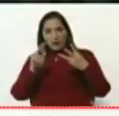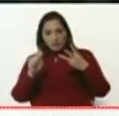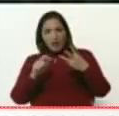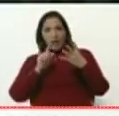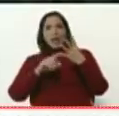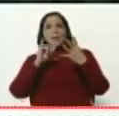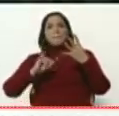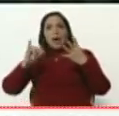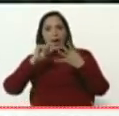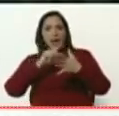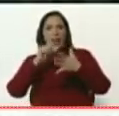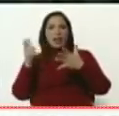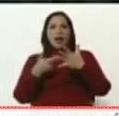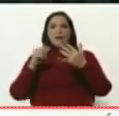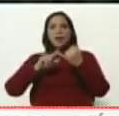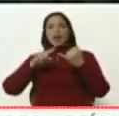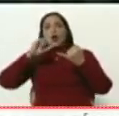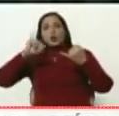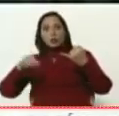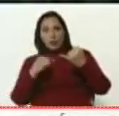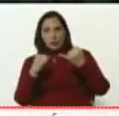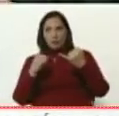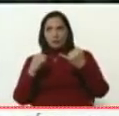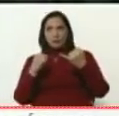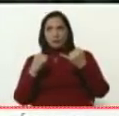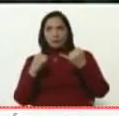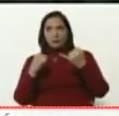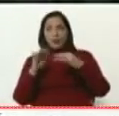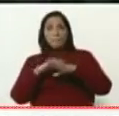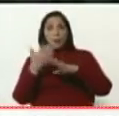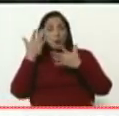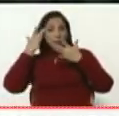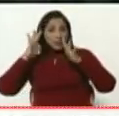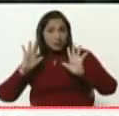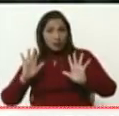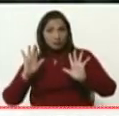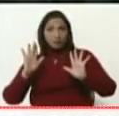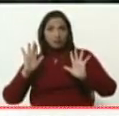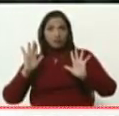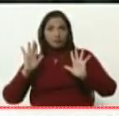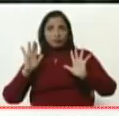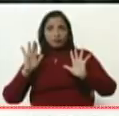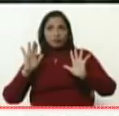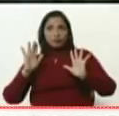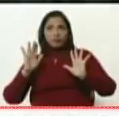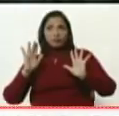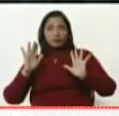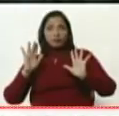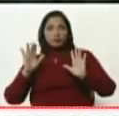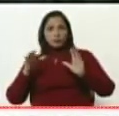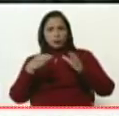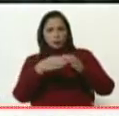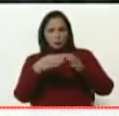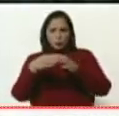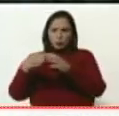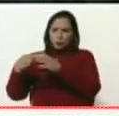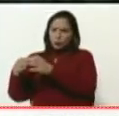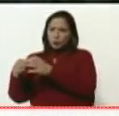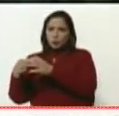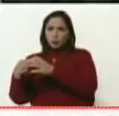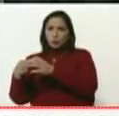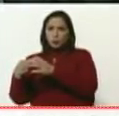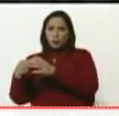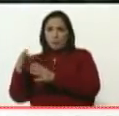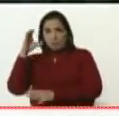Arellano, José Manuel Olivares, porque pareciera que para ciertos organismos, señora